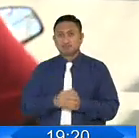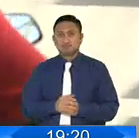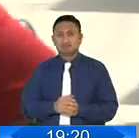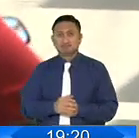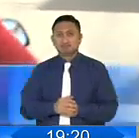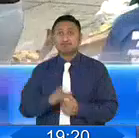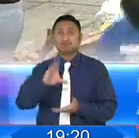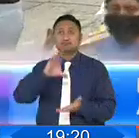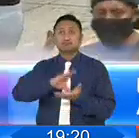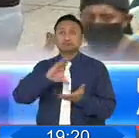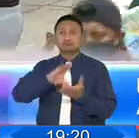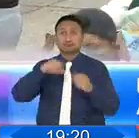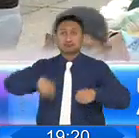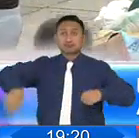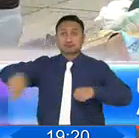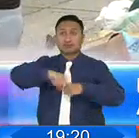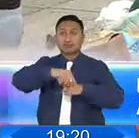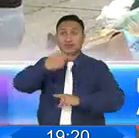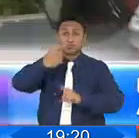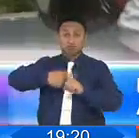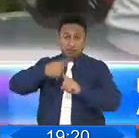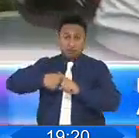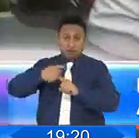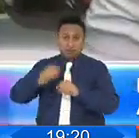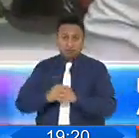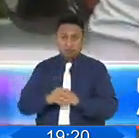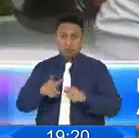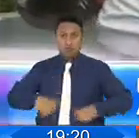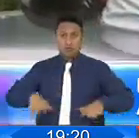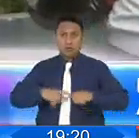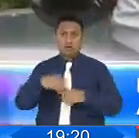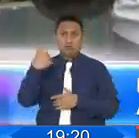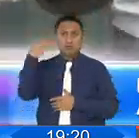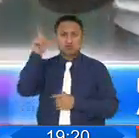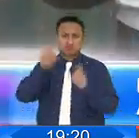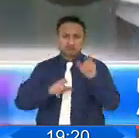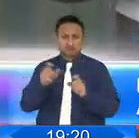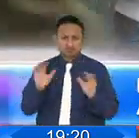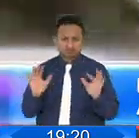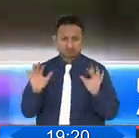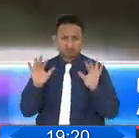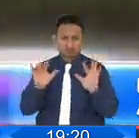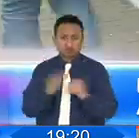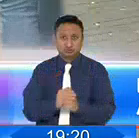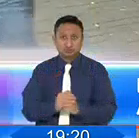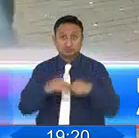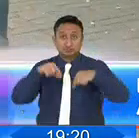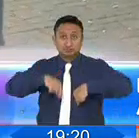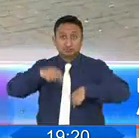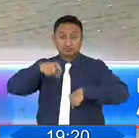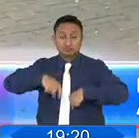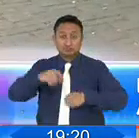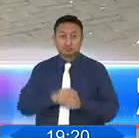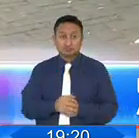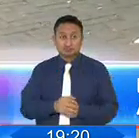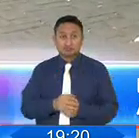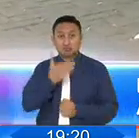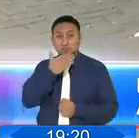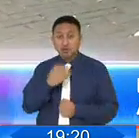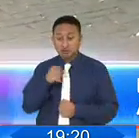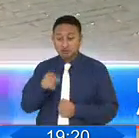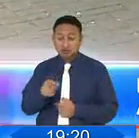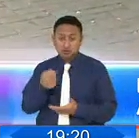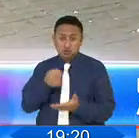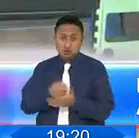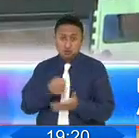zonas comerciales y los alrededores de los mercados son los lugares más concurridos. Algunos consumidores mencionaron que optan por comprar en